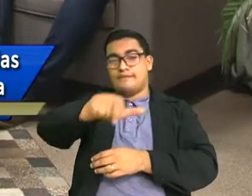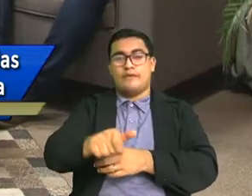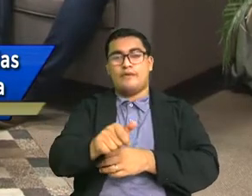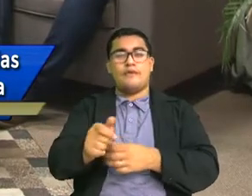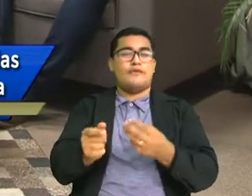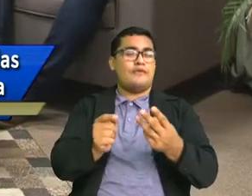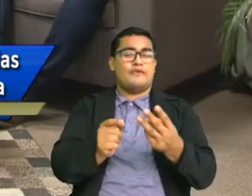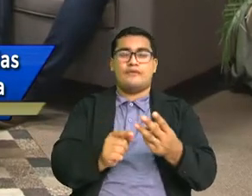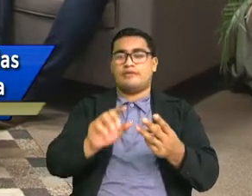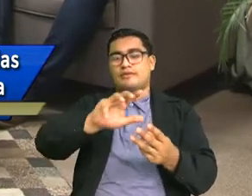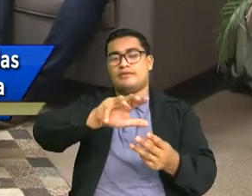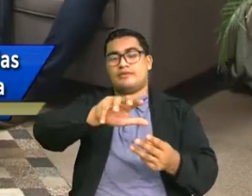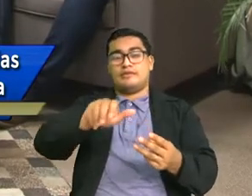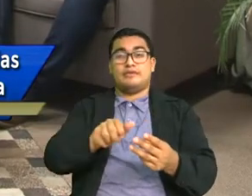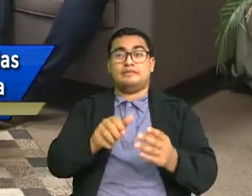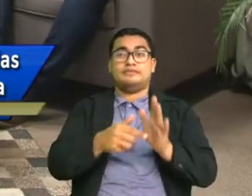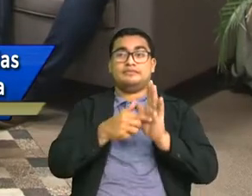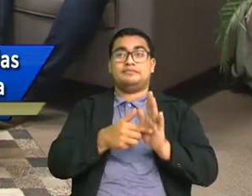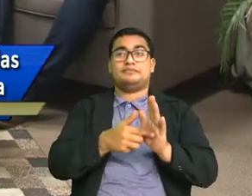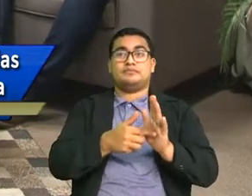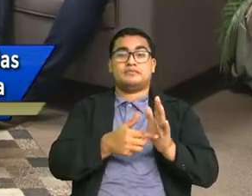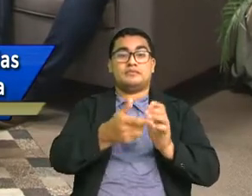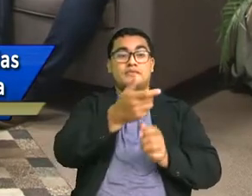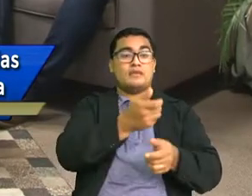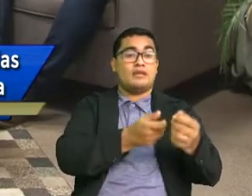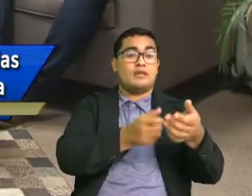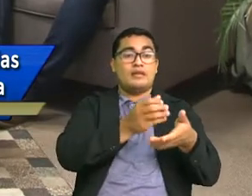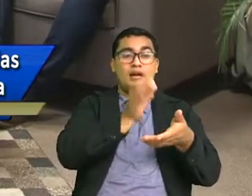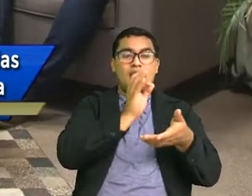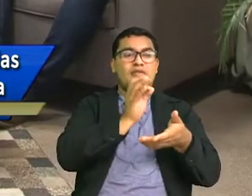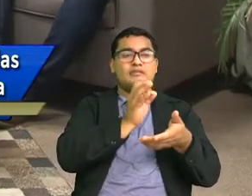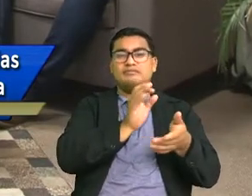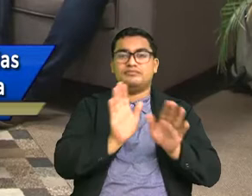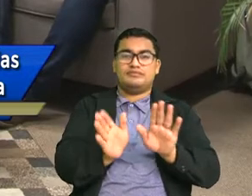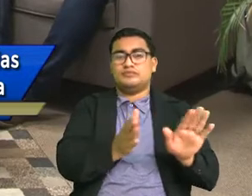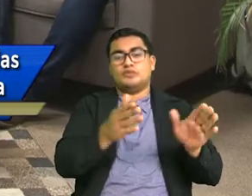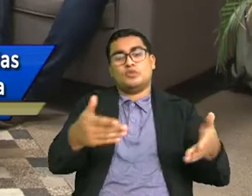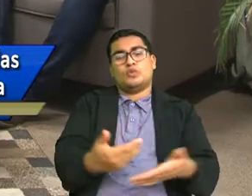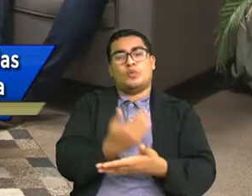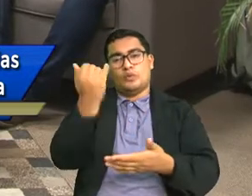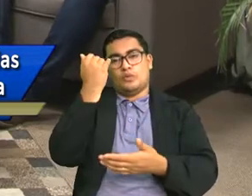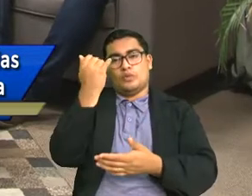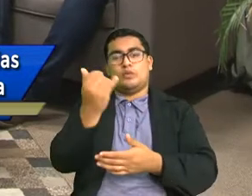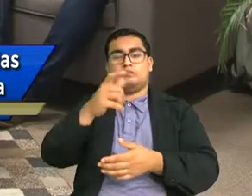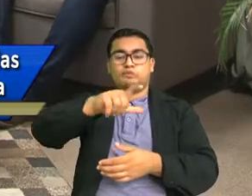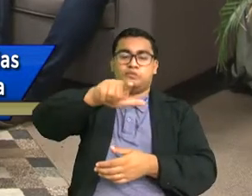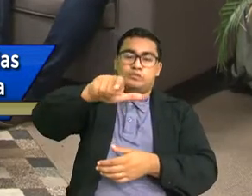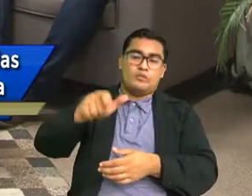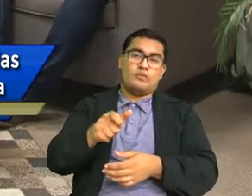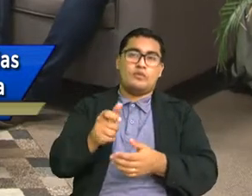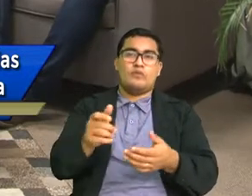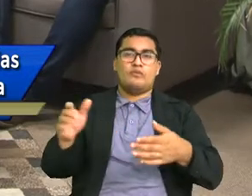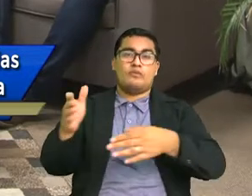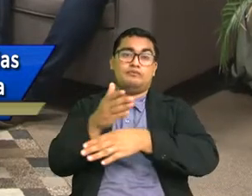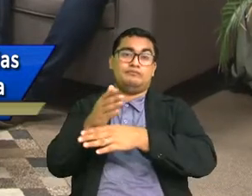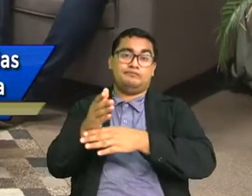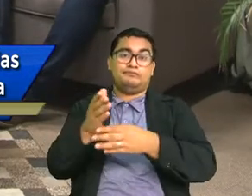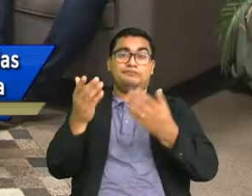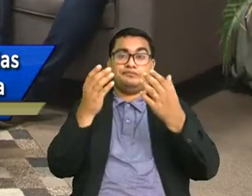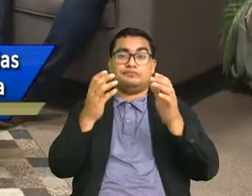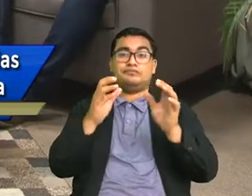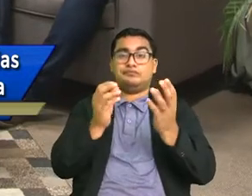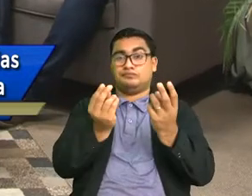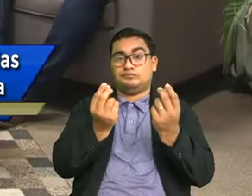algunas zonas dejamos de producir café pero vamos con otros cultivos que también es de importancia y genera pues ingresos a la familia